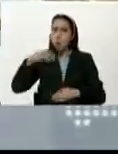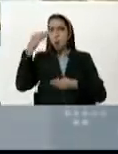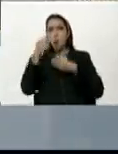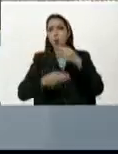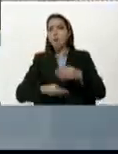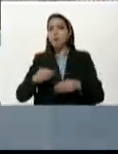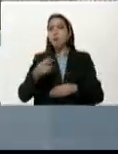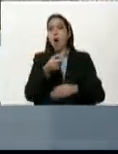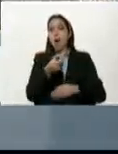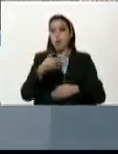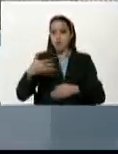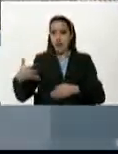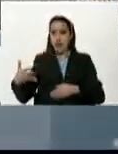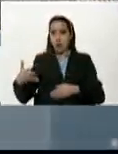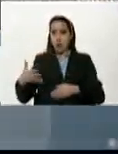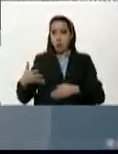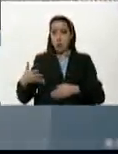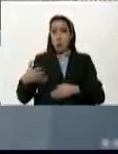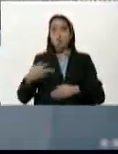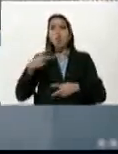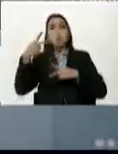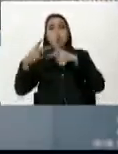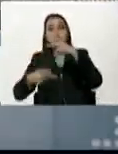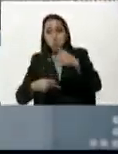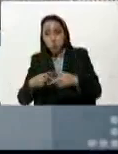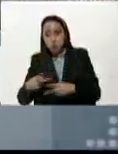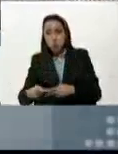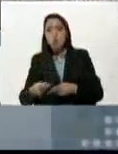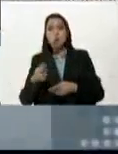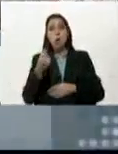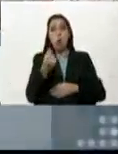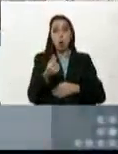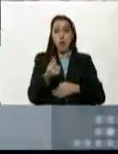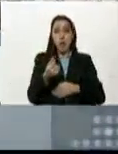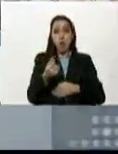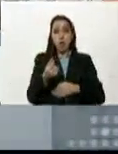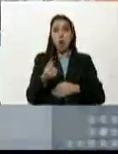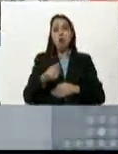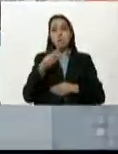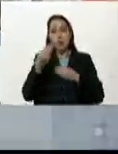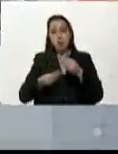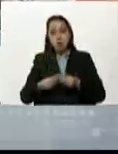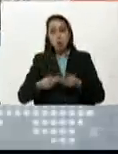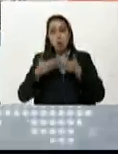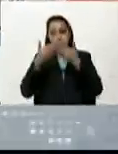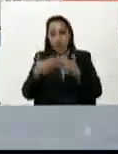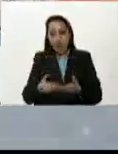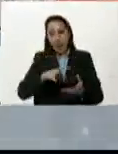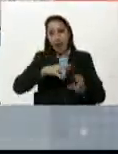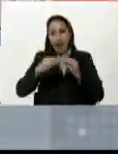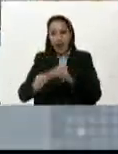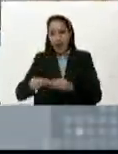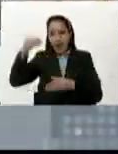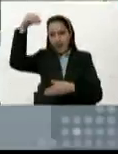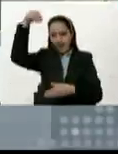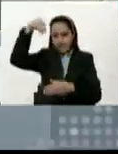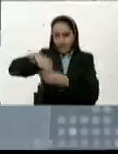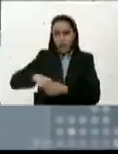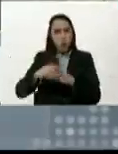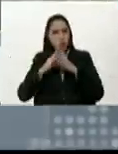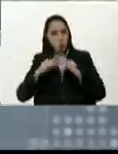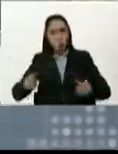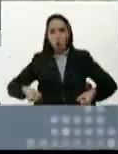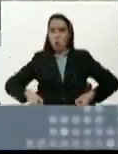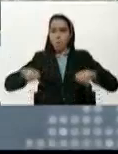arroz estamos produciendo los granos para ponerle al club y para los mercados en general